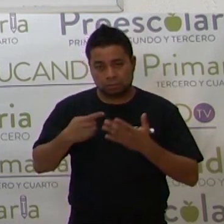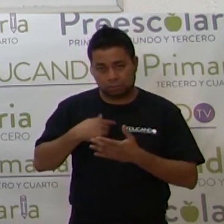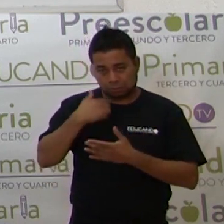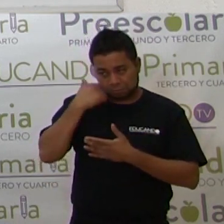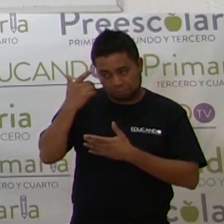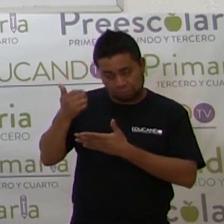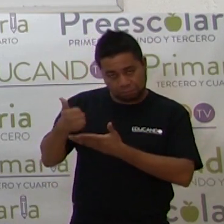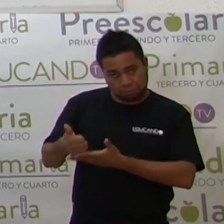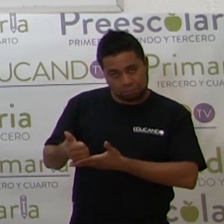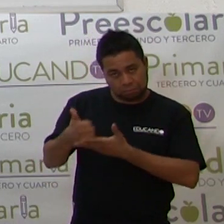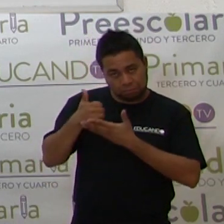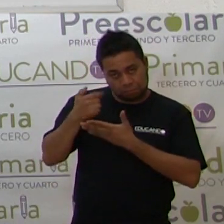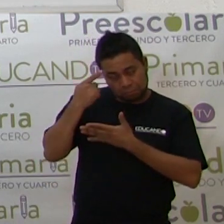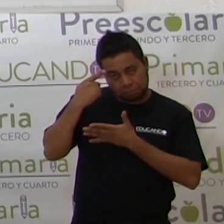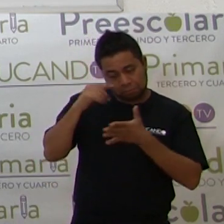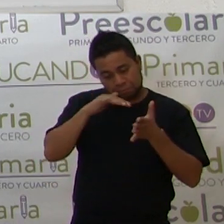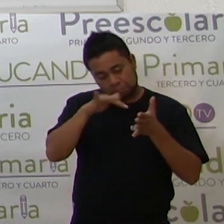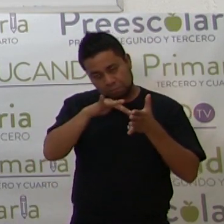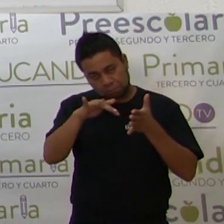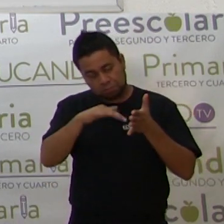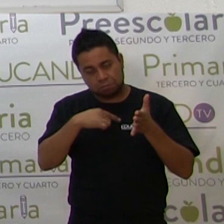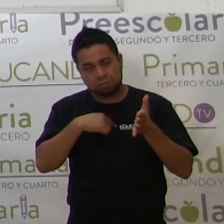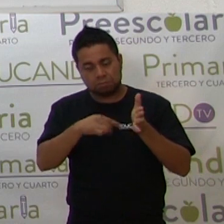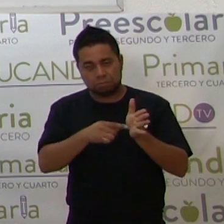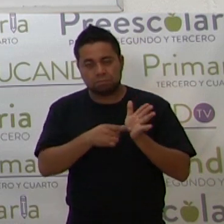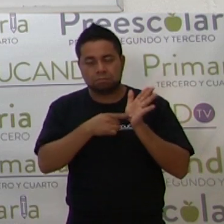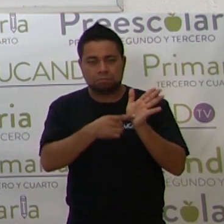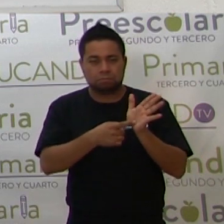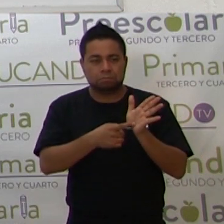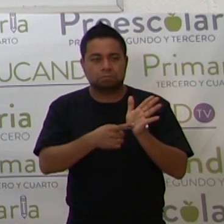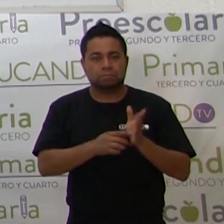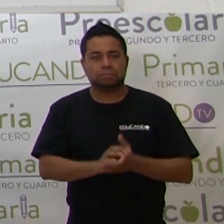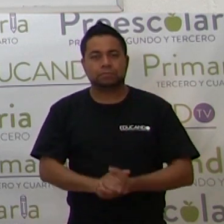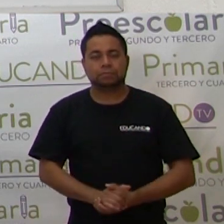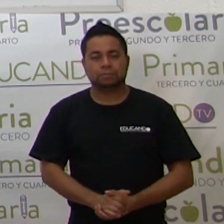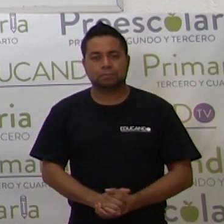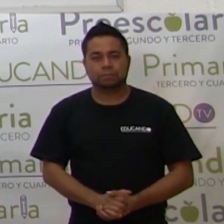ayudes a leer este que traigo de este lado.